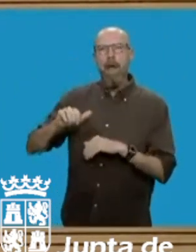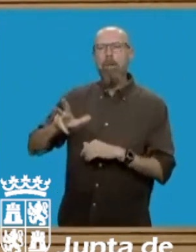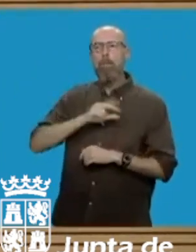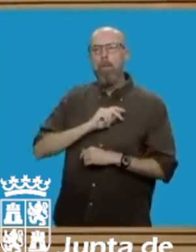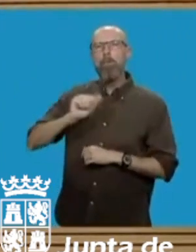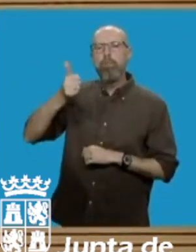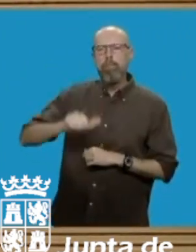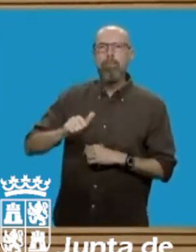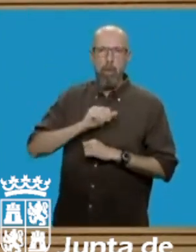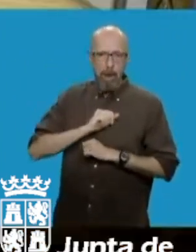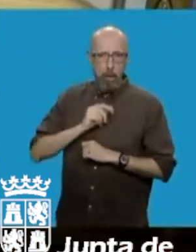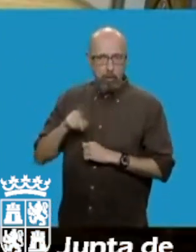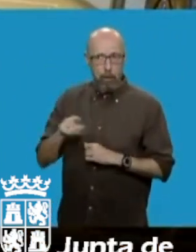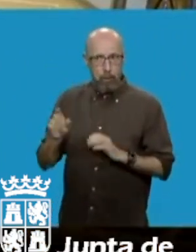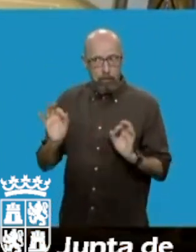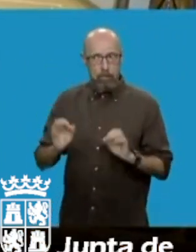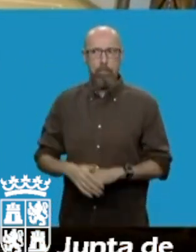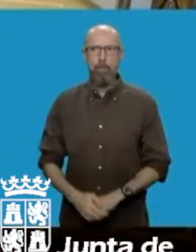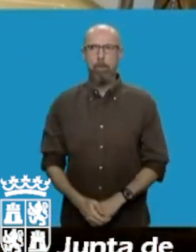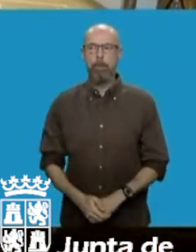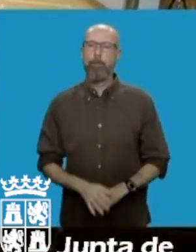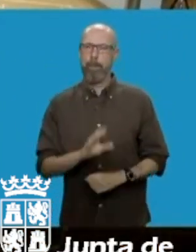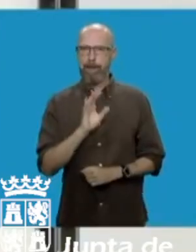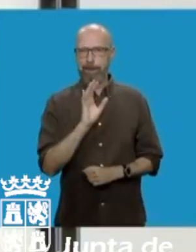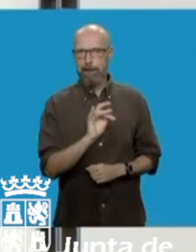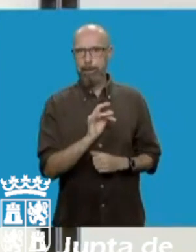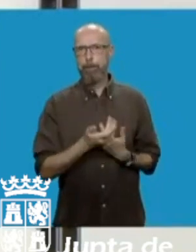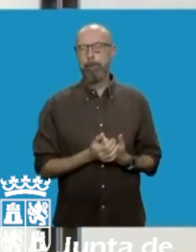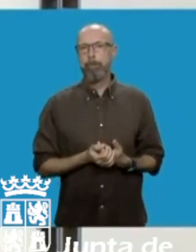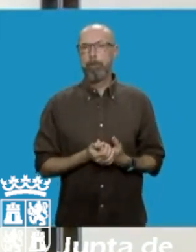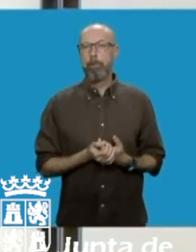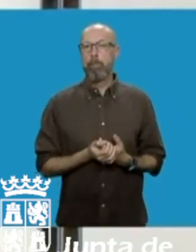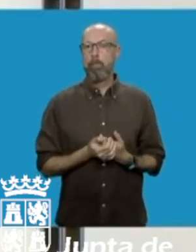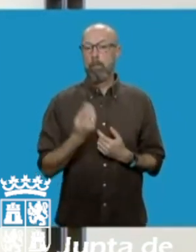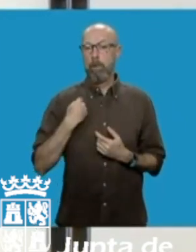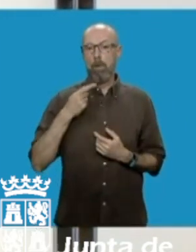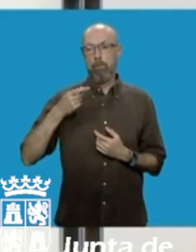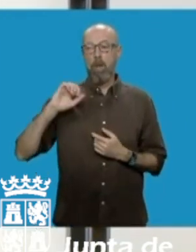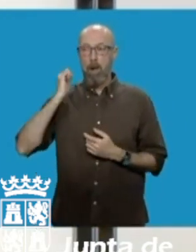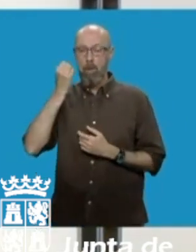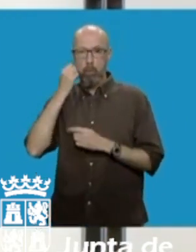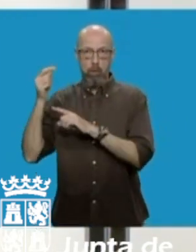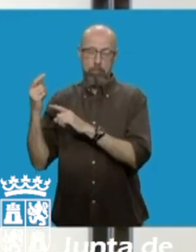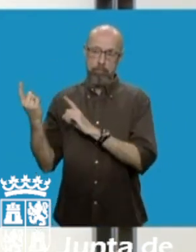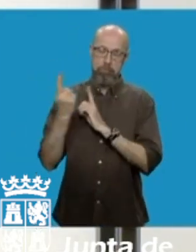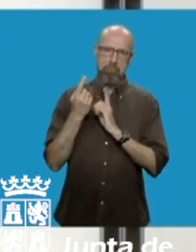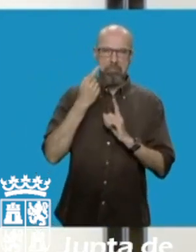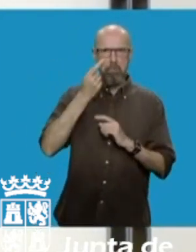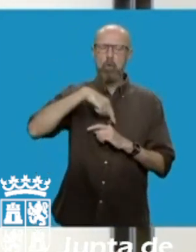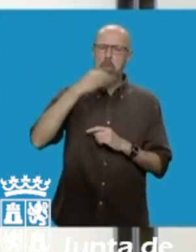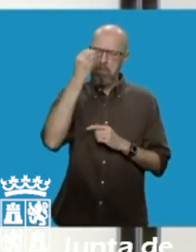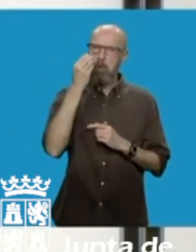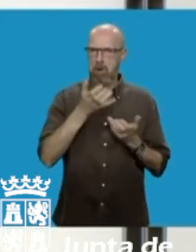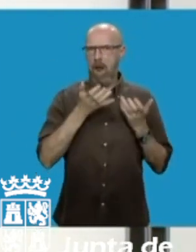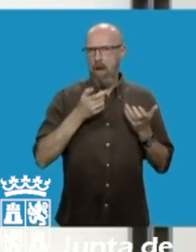como campeones del título. Sí, bueno, el recurso, tenemos mucha confianza en que se va a ganar, que va a ir para